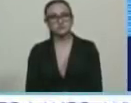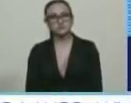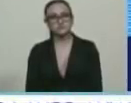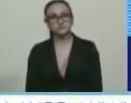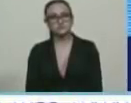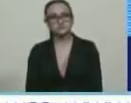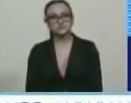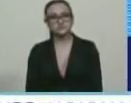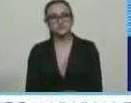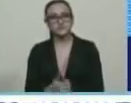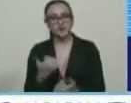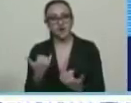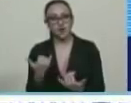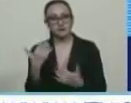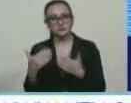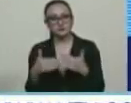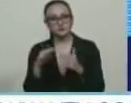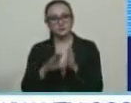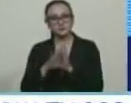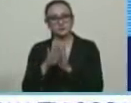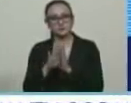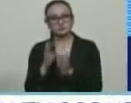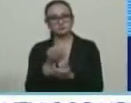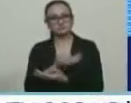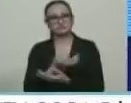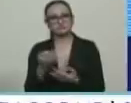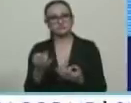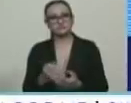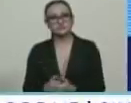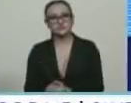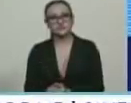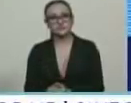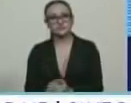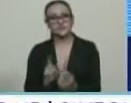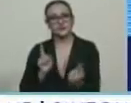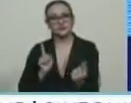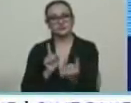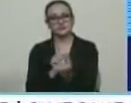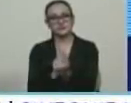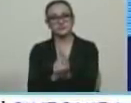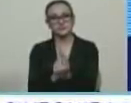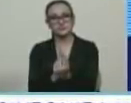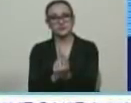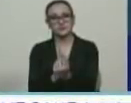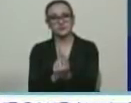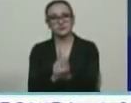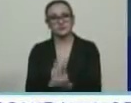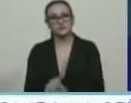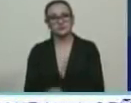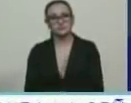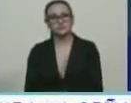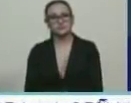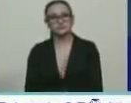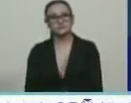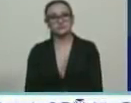que ha avanzado hacia altísimos niveles de acercamiento, de coordinación.